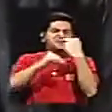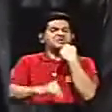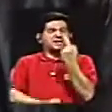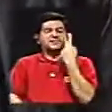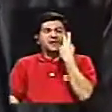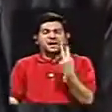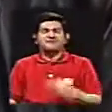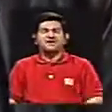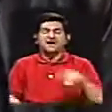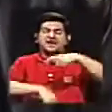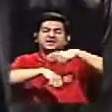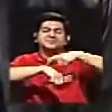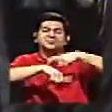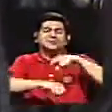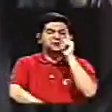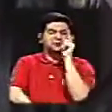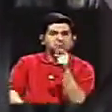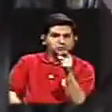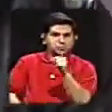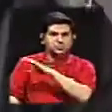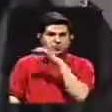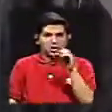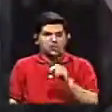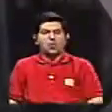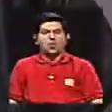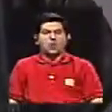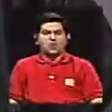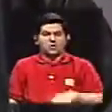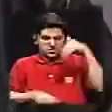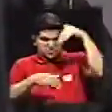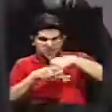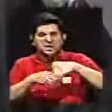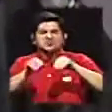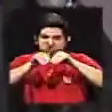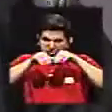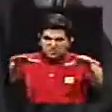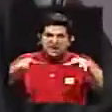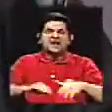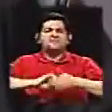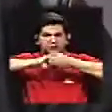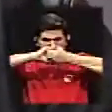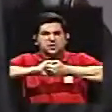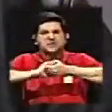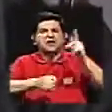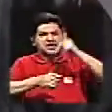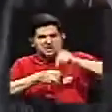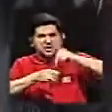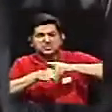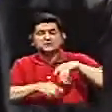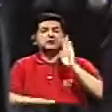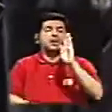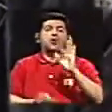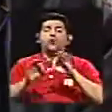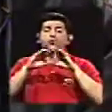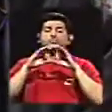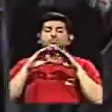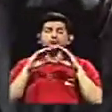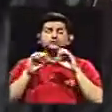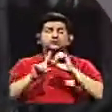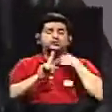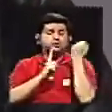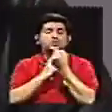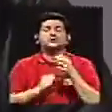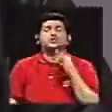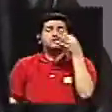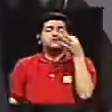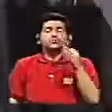mire, a partir de este momento usted o se matricula en estas redes solidarias o su futuro en la institución